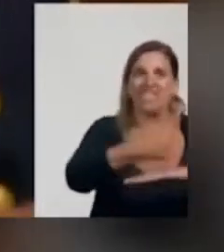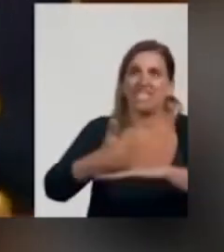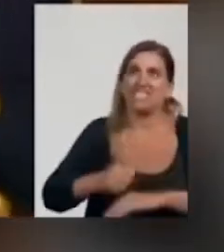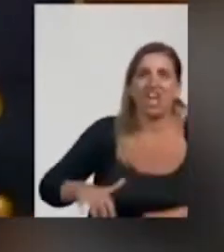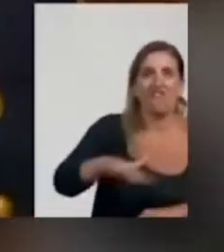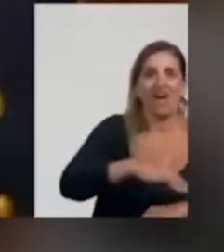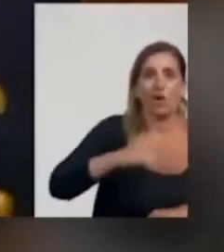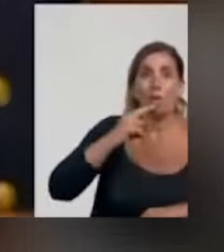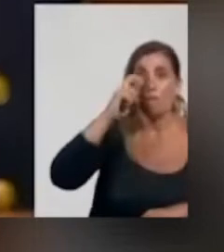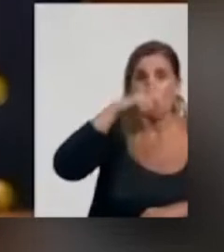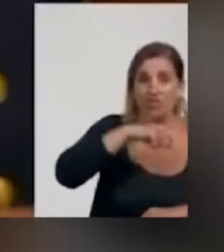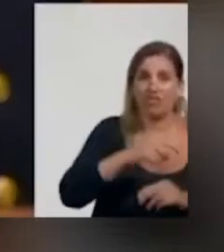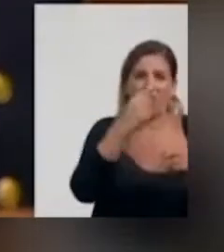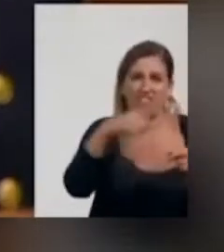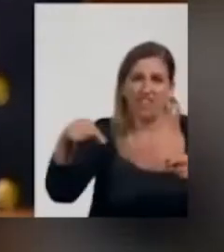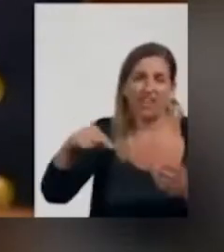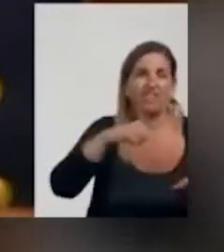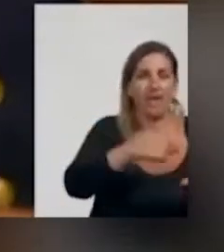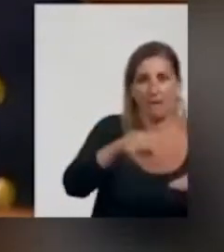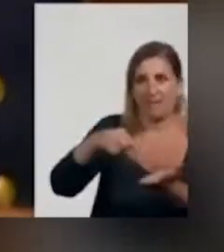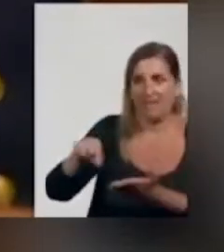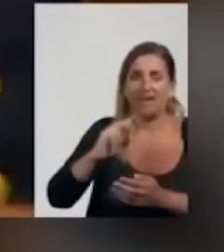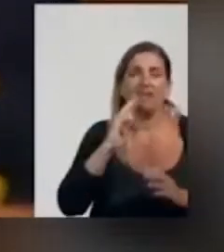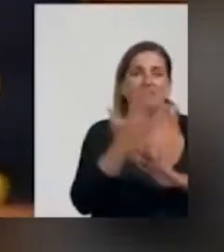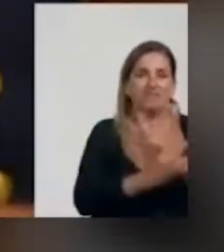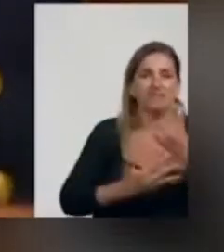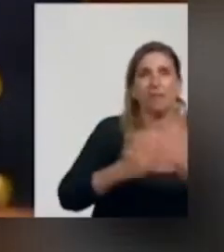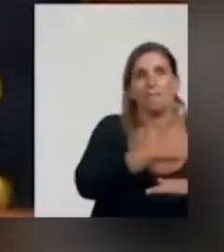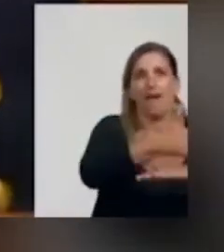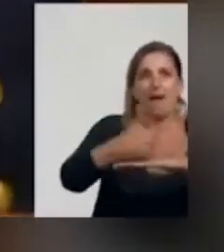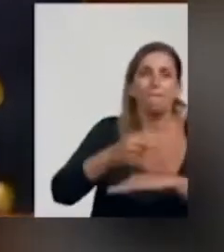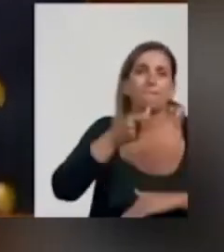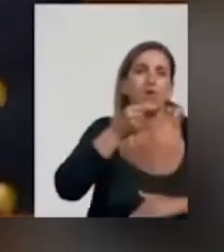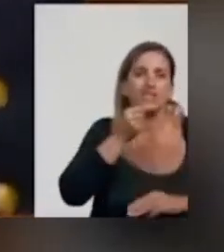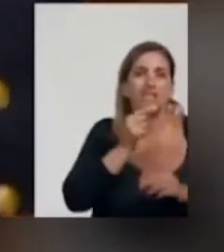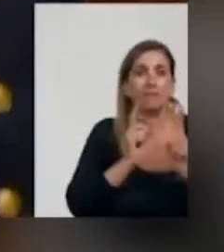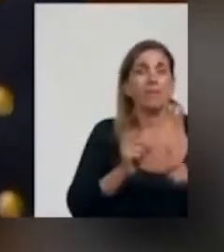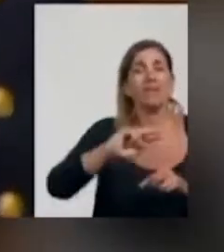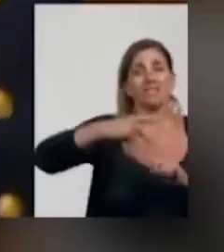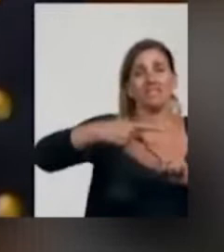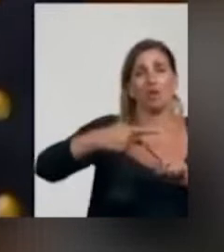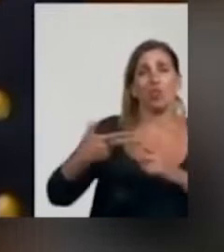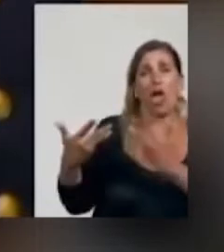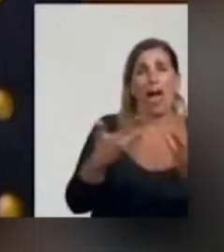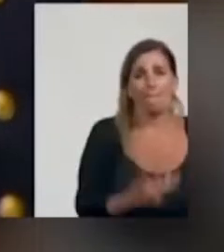de Montevideo y de las distintas ciudades. El segundo pilar es el respaldo legal.